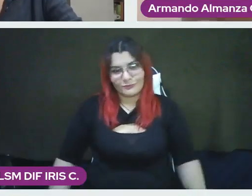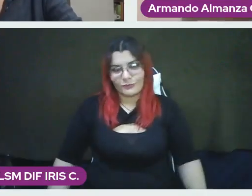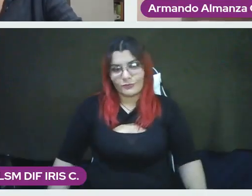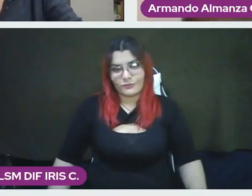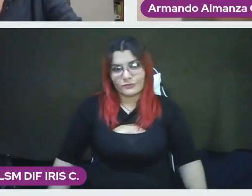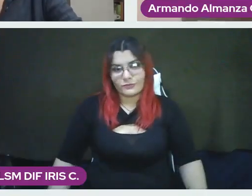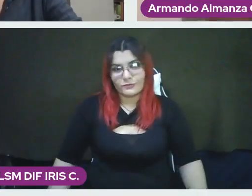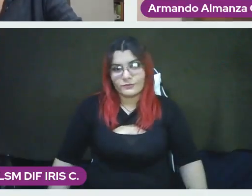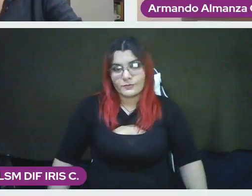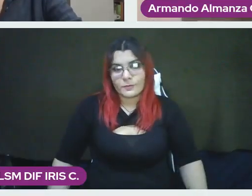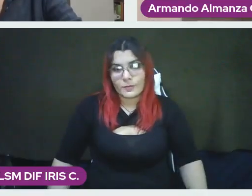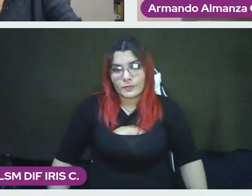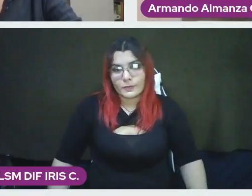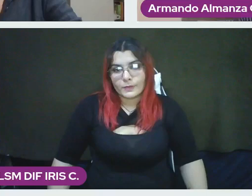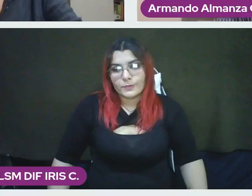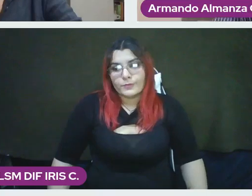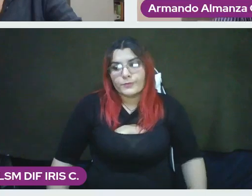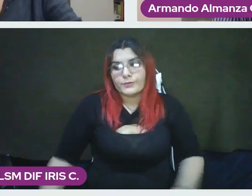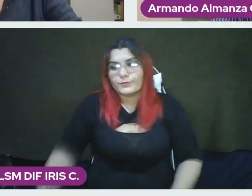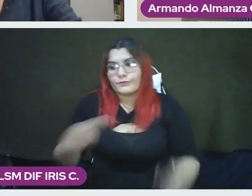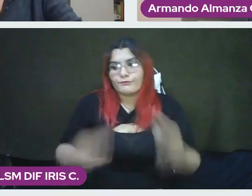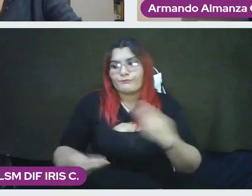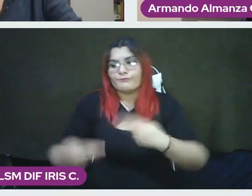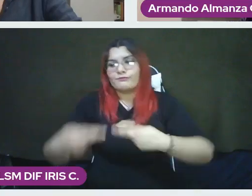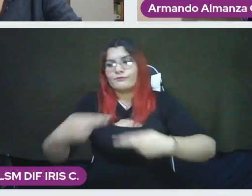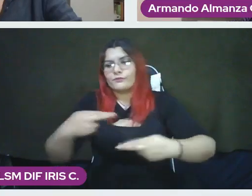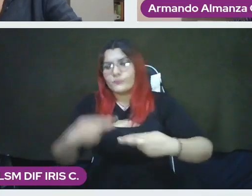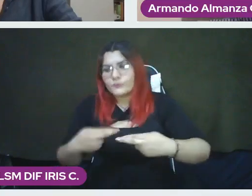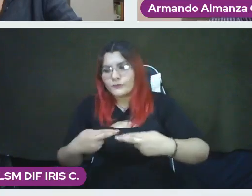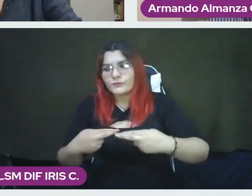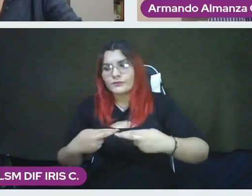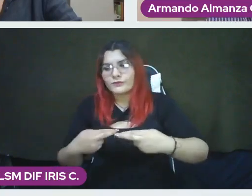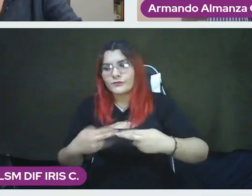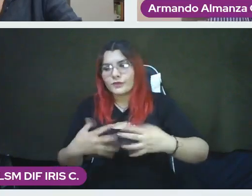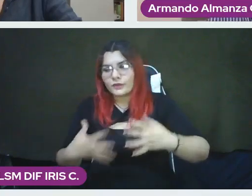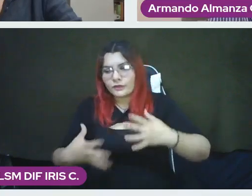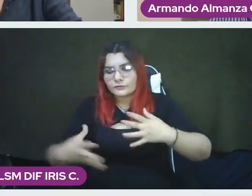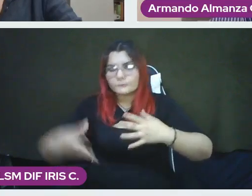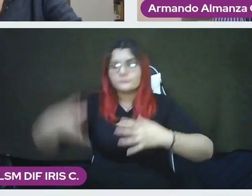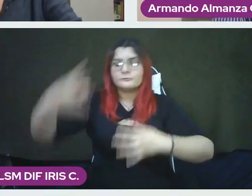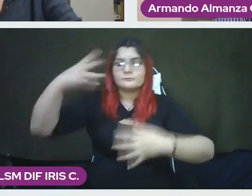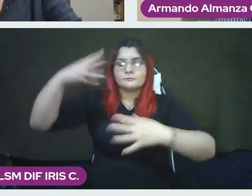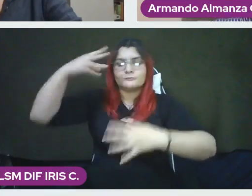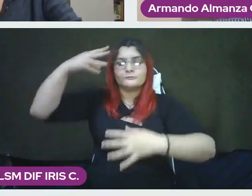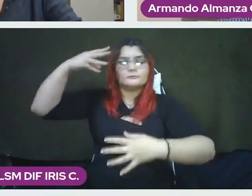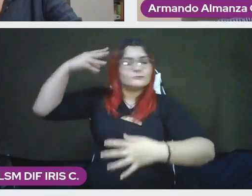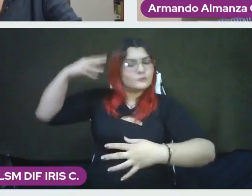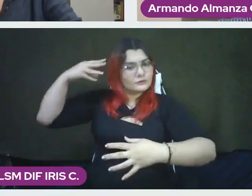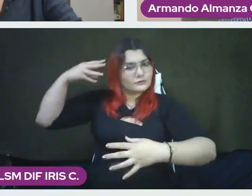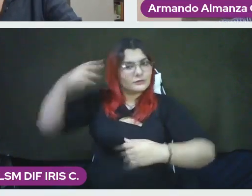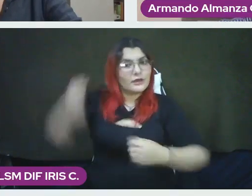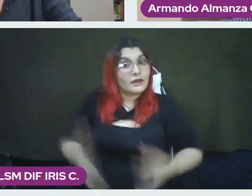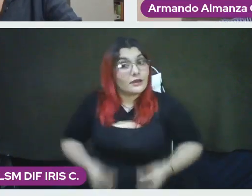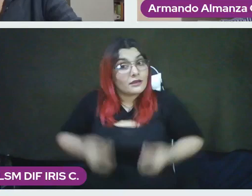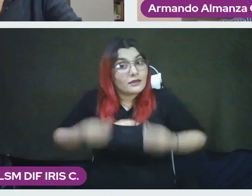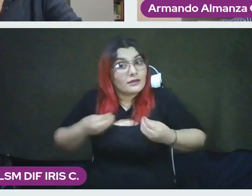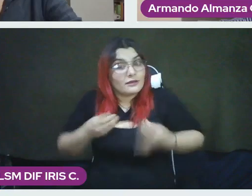Porque también esta regresión a la parte infantil, pues satisface mucho en el adulto,